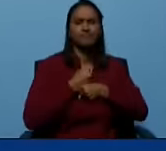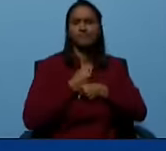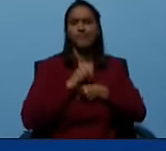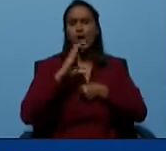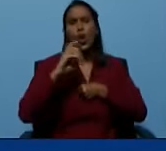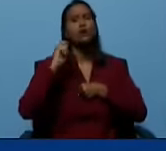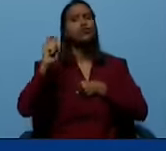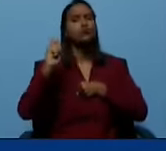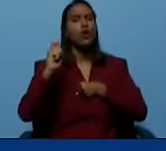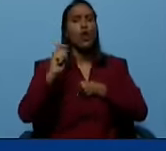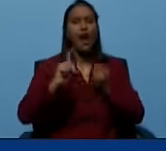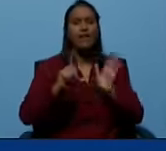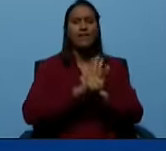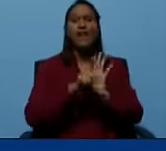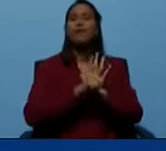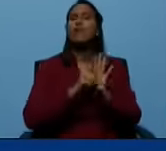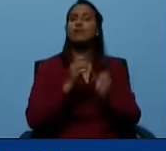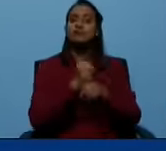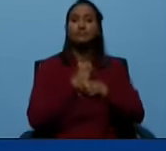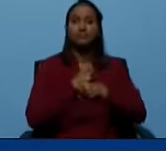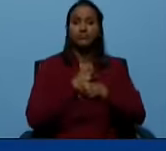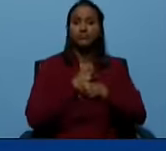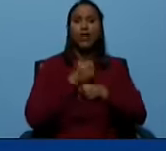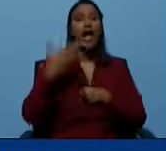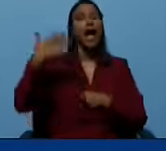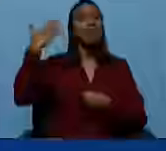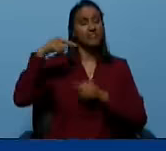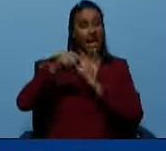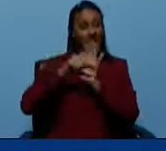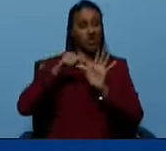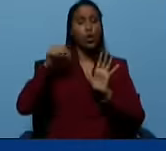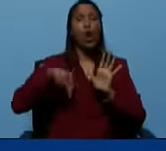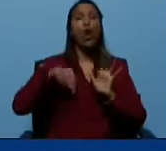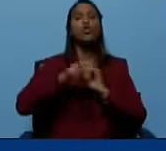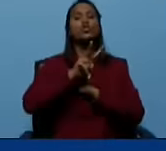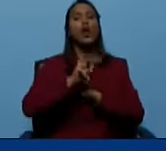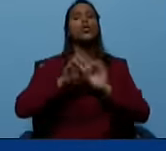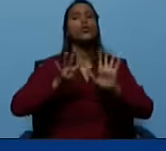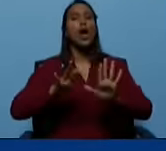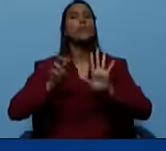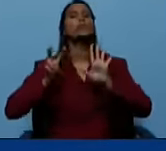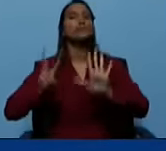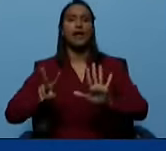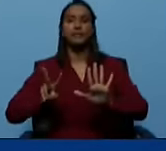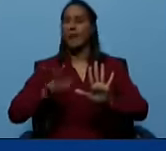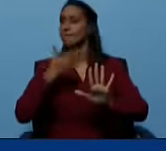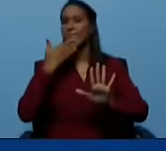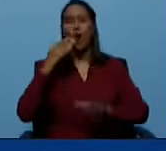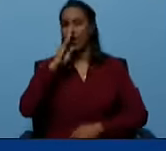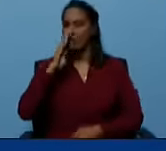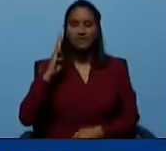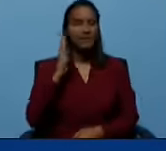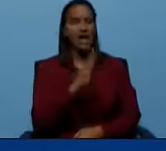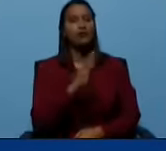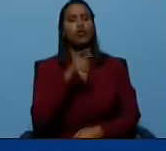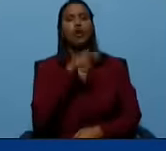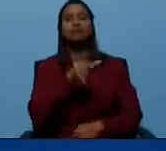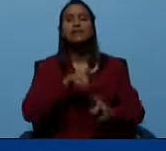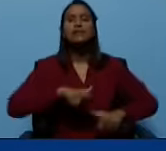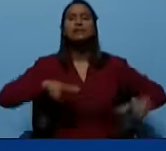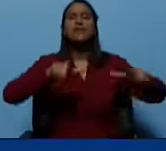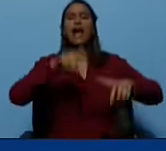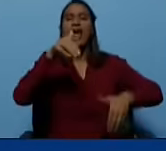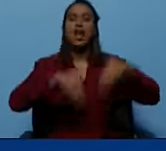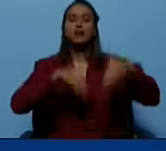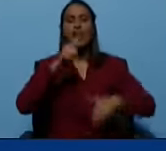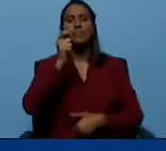Hoy apelé al 297, artículo constitucional, sala electoral, un contencioso electoral correcto y